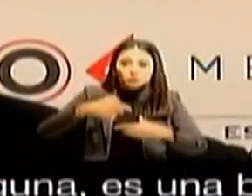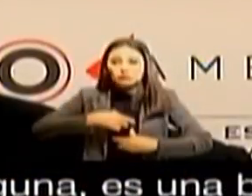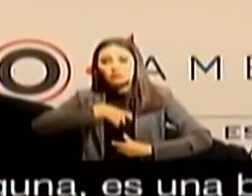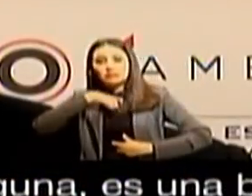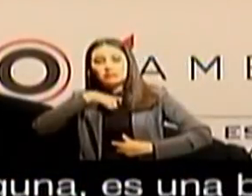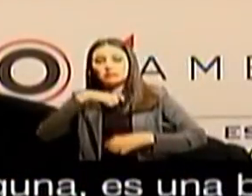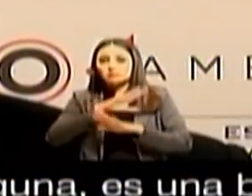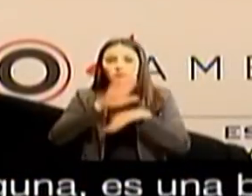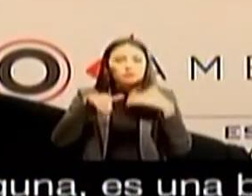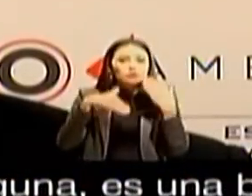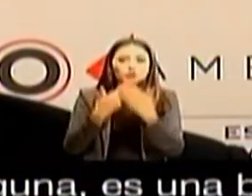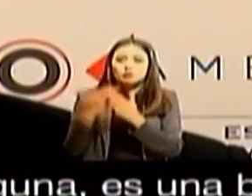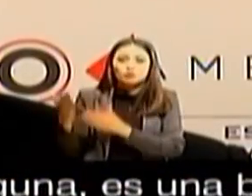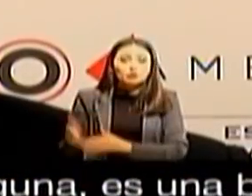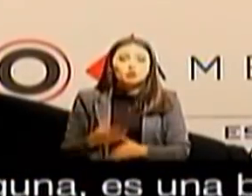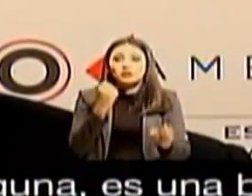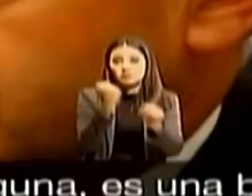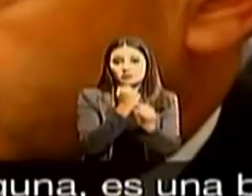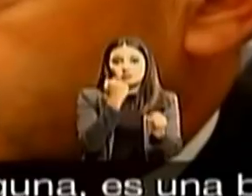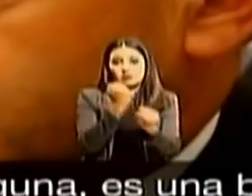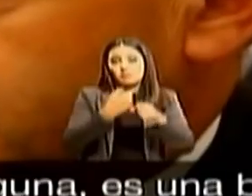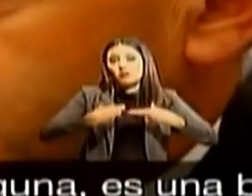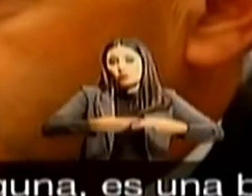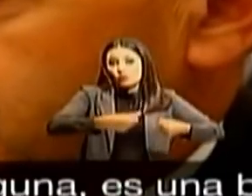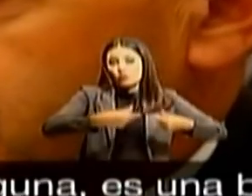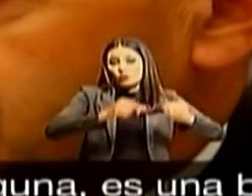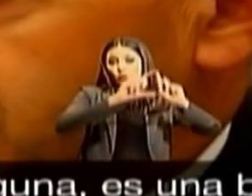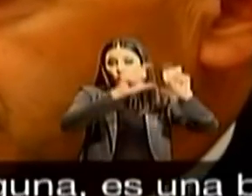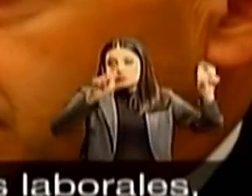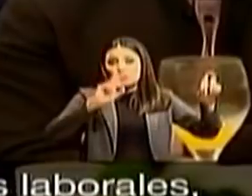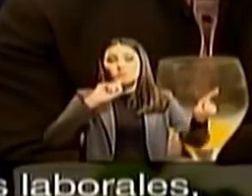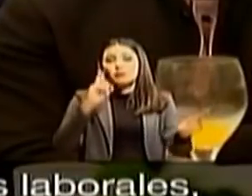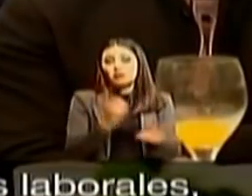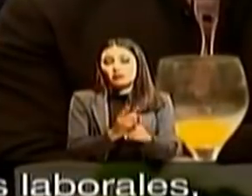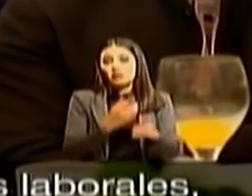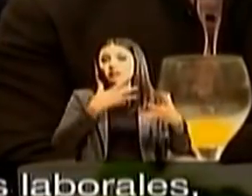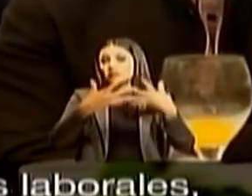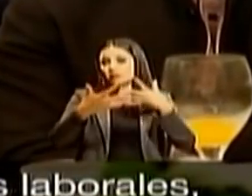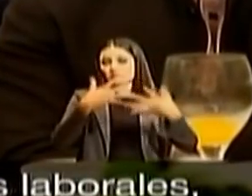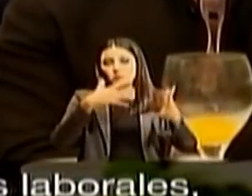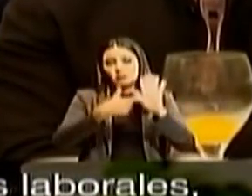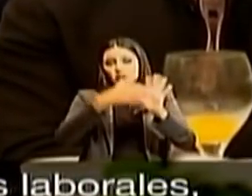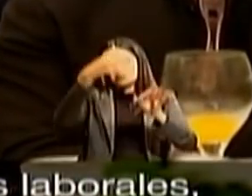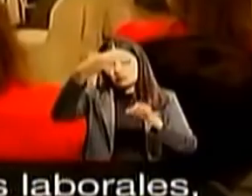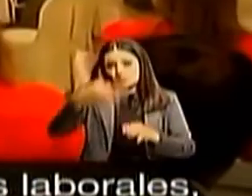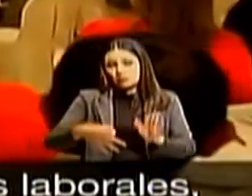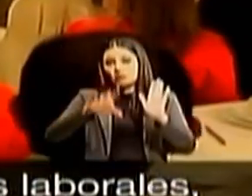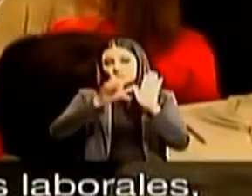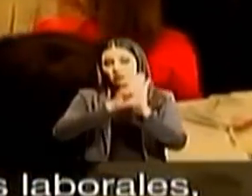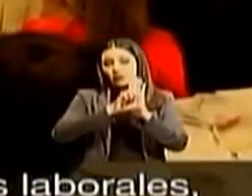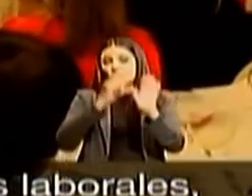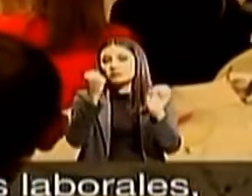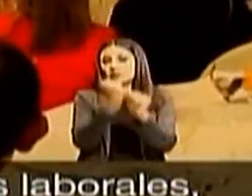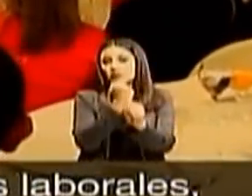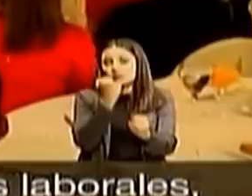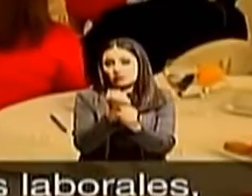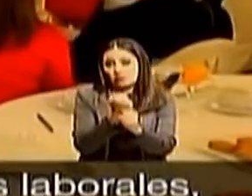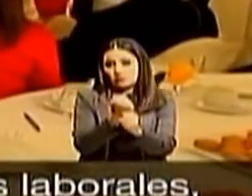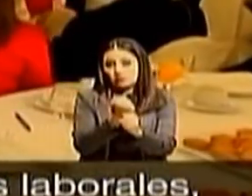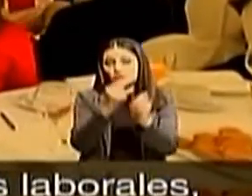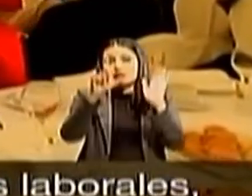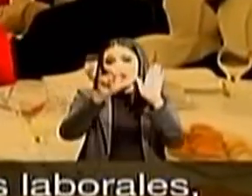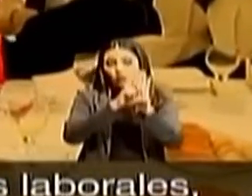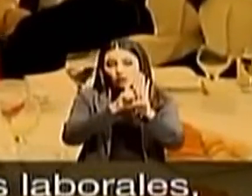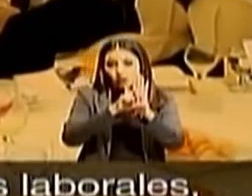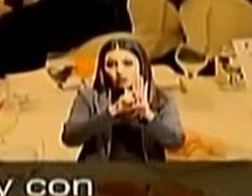de empleo, sin duda alguna, es una buena inversión. Son empresarios honestos, dispuestos a cumplir con las leyes laborales, con las leyes